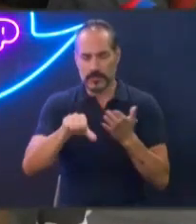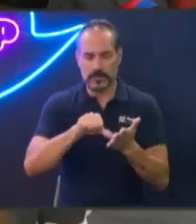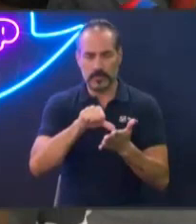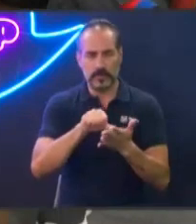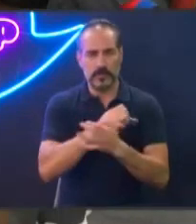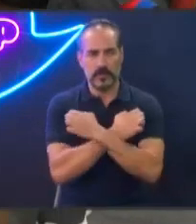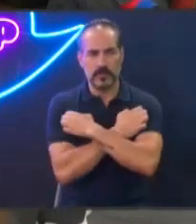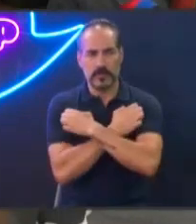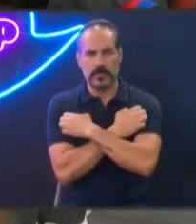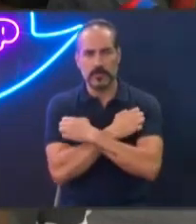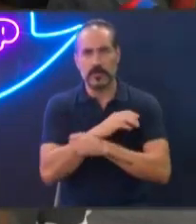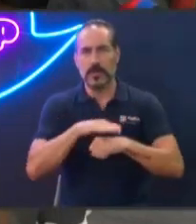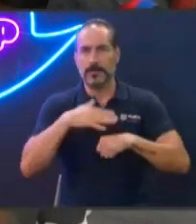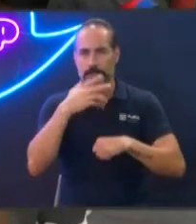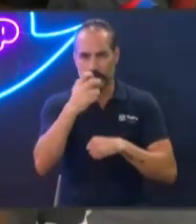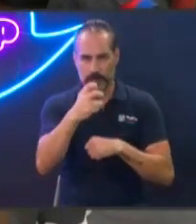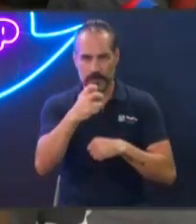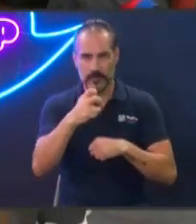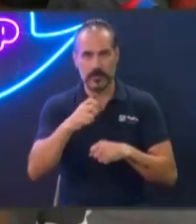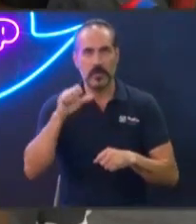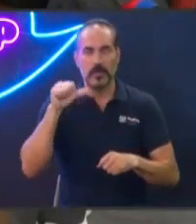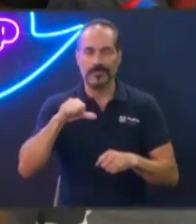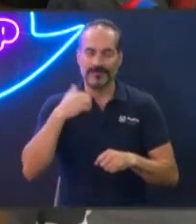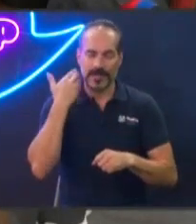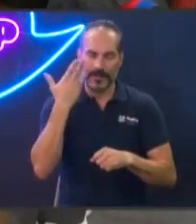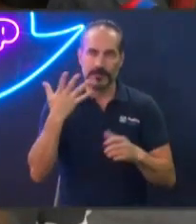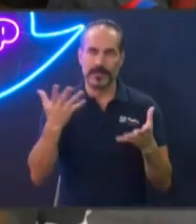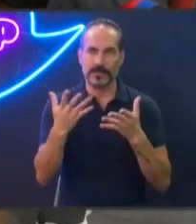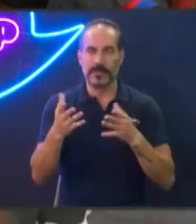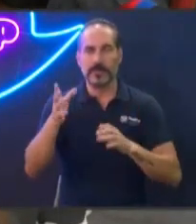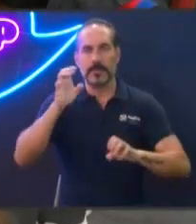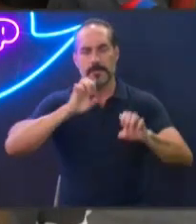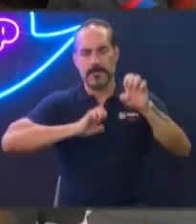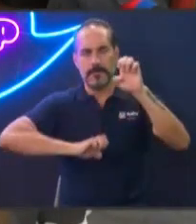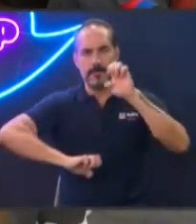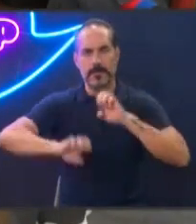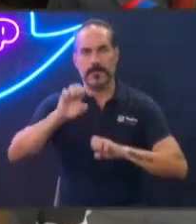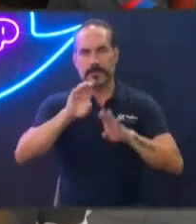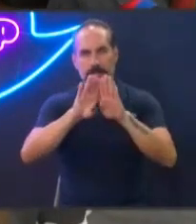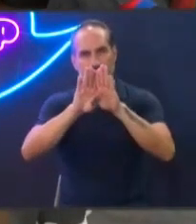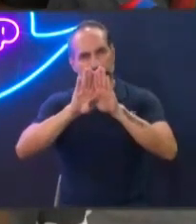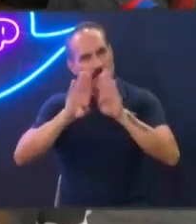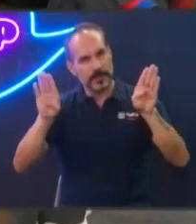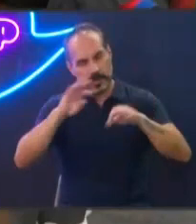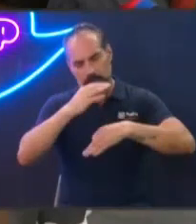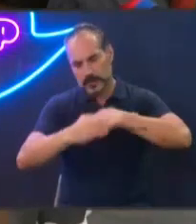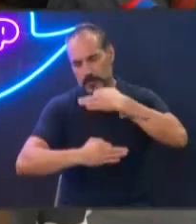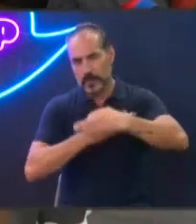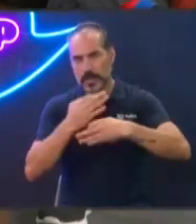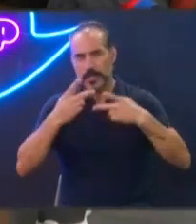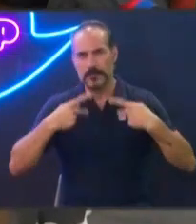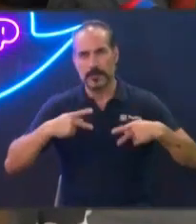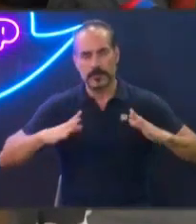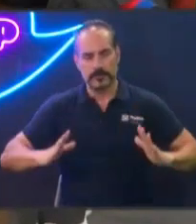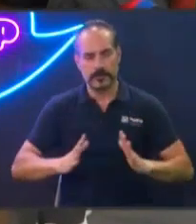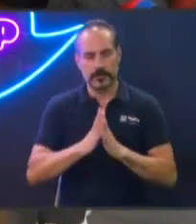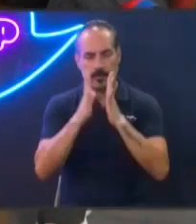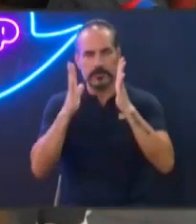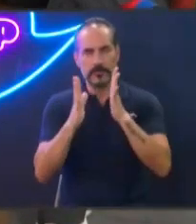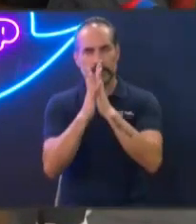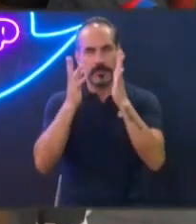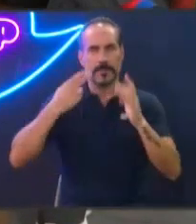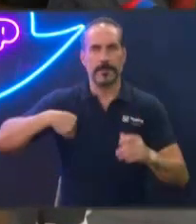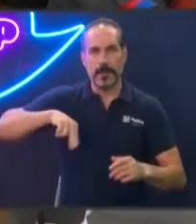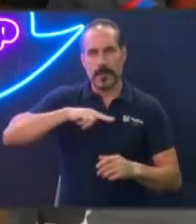educativos es por eso que hoy queremos hacer este evento eh abierto a la comunidad participar con nosotros